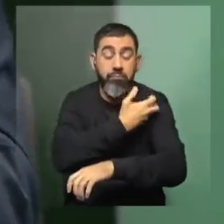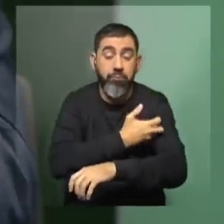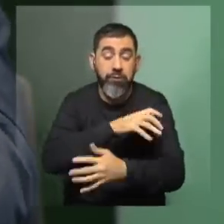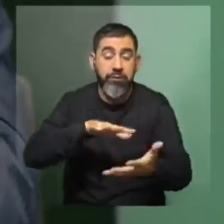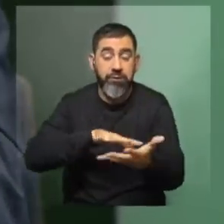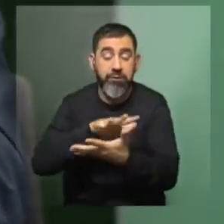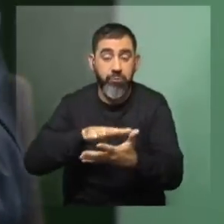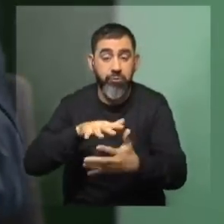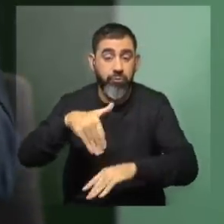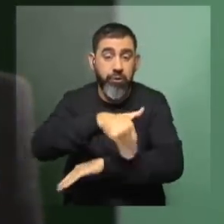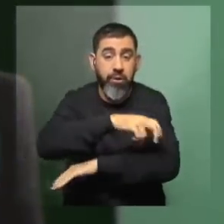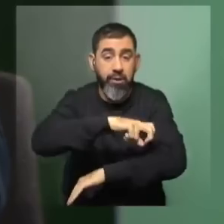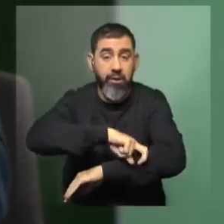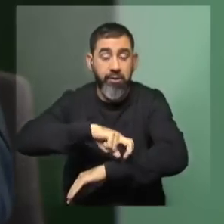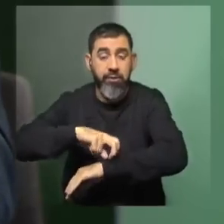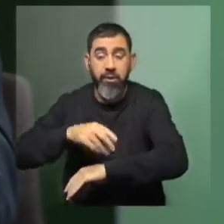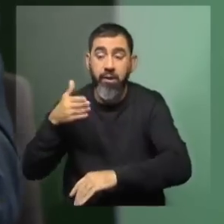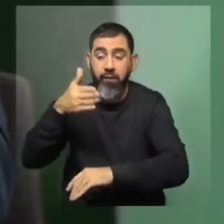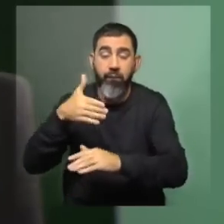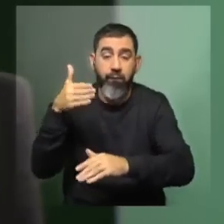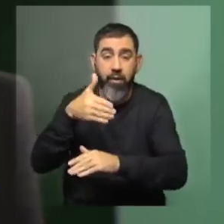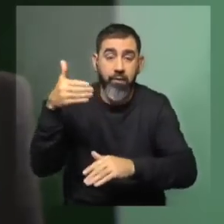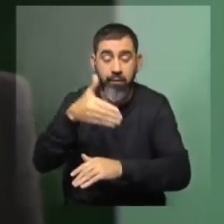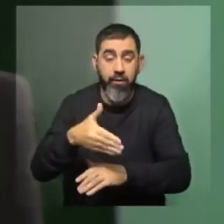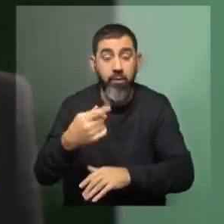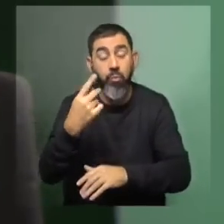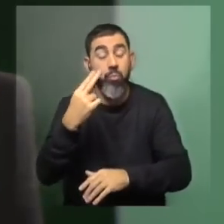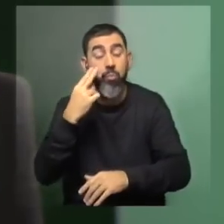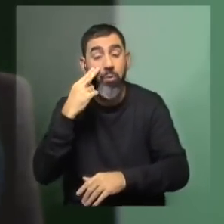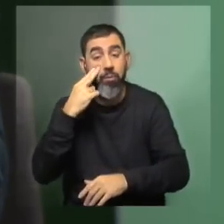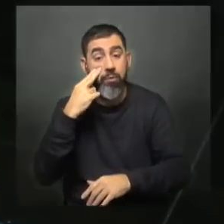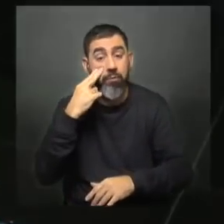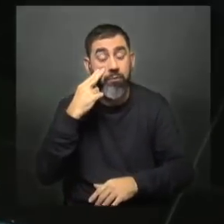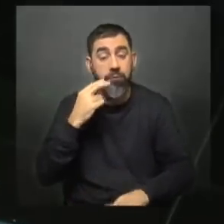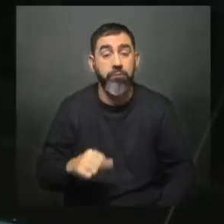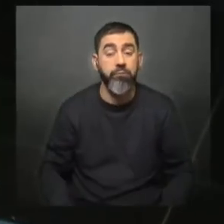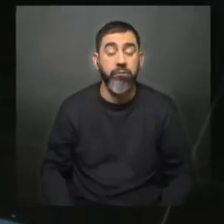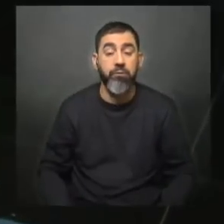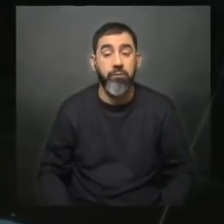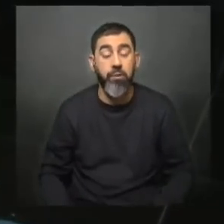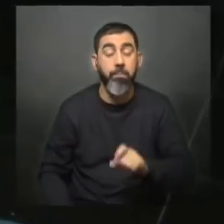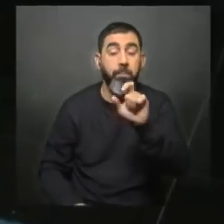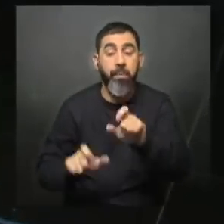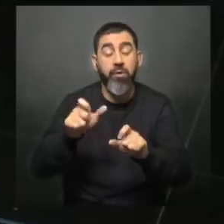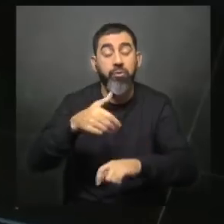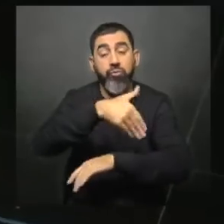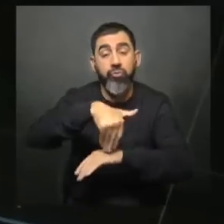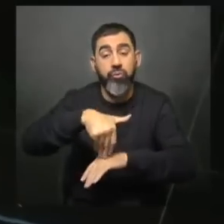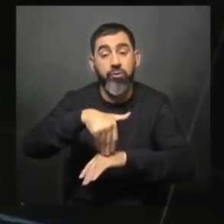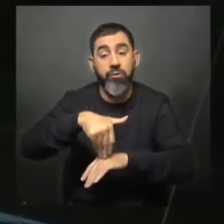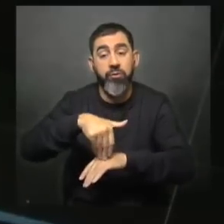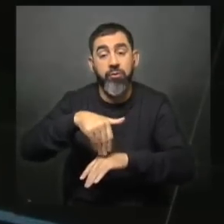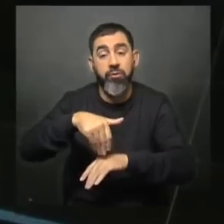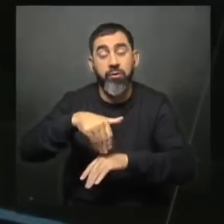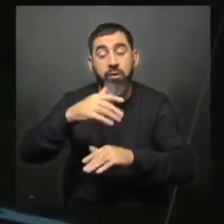de vulnerabilidad y que van a este servicio no porque una de las problemáticas de mucha gente que está en situación de calle Primero que nada es